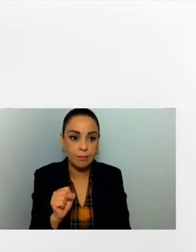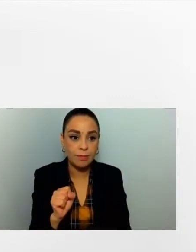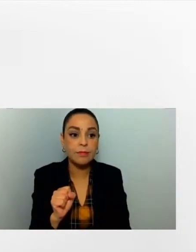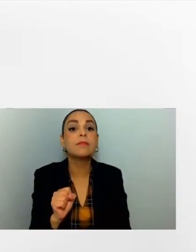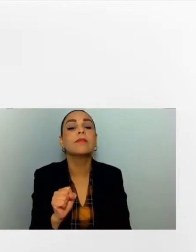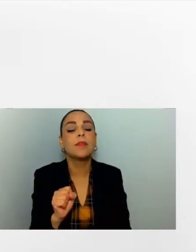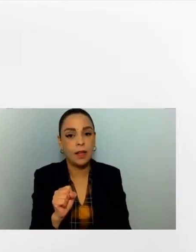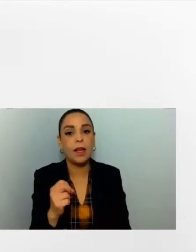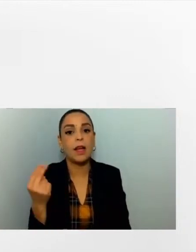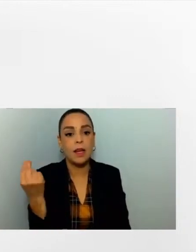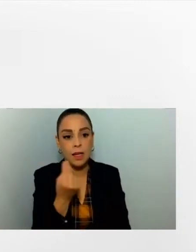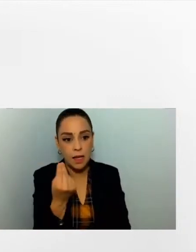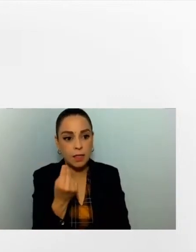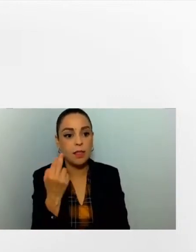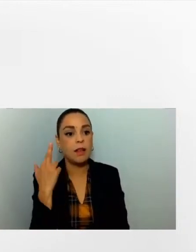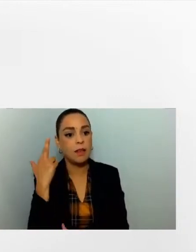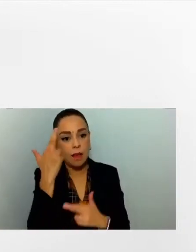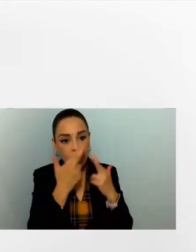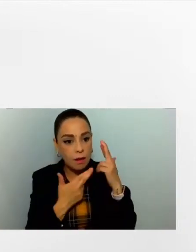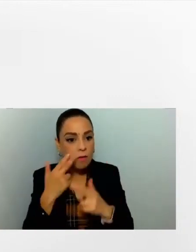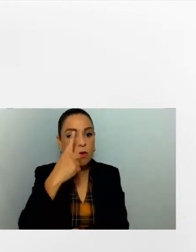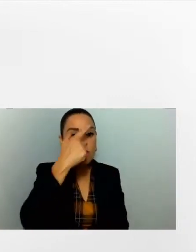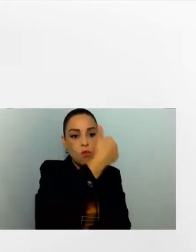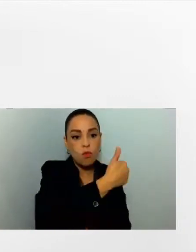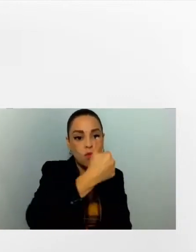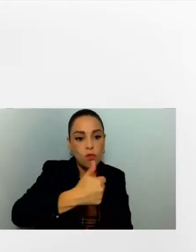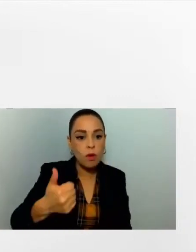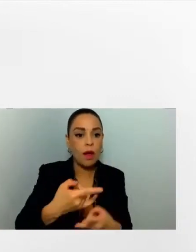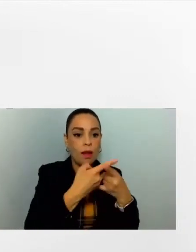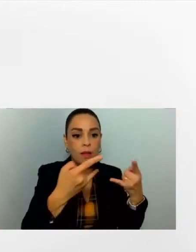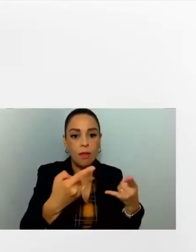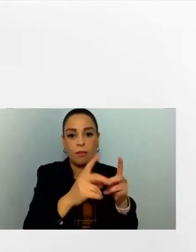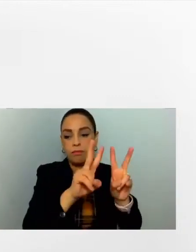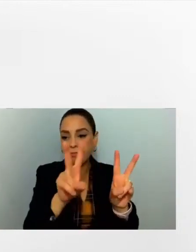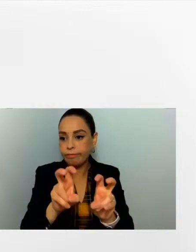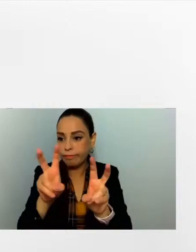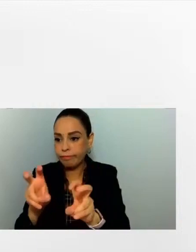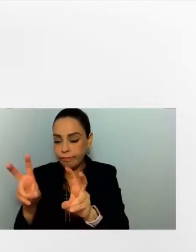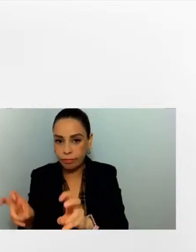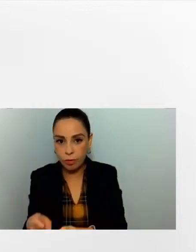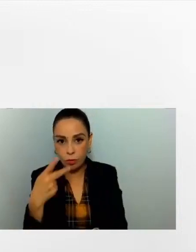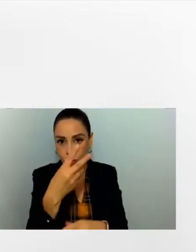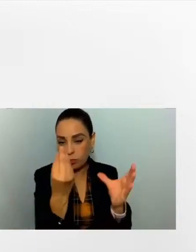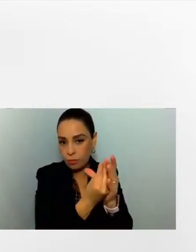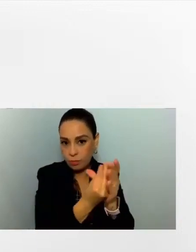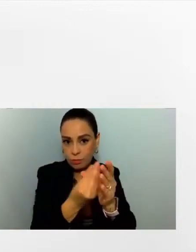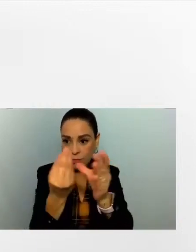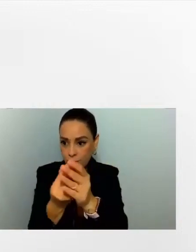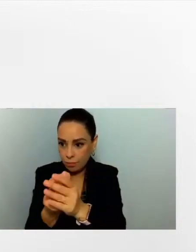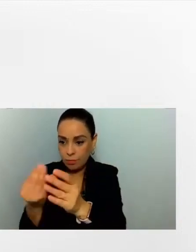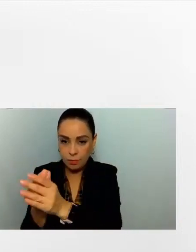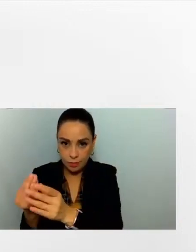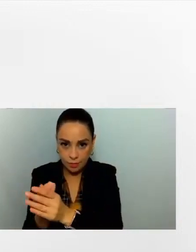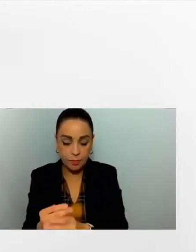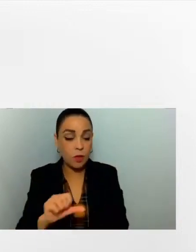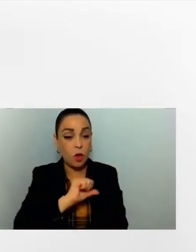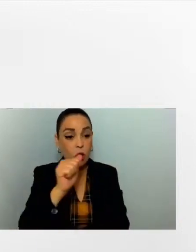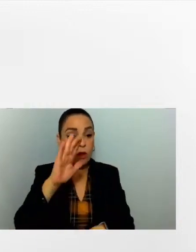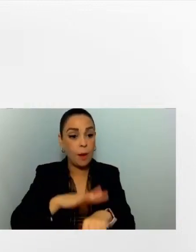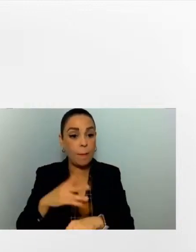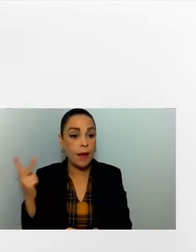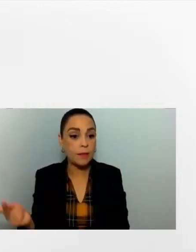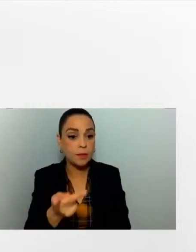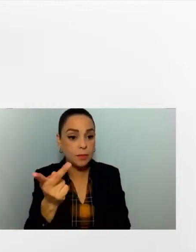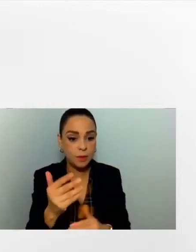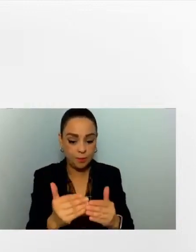ser casuístico y que tomando en cuenta las particularidades. De hecho, una de las otras preguntas que nos hacen es en